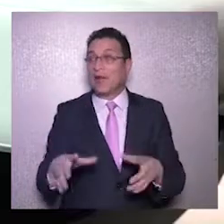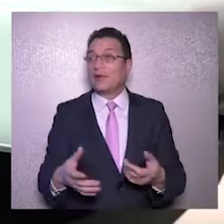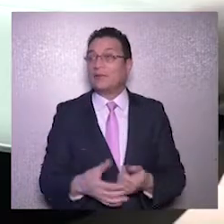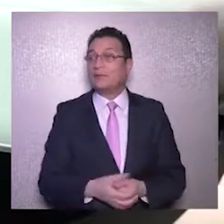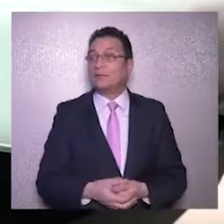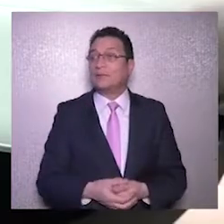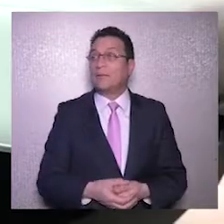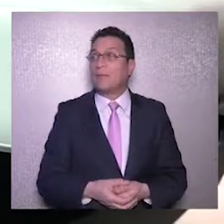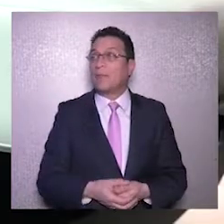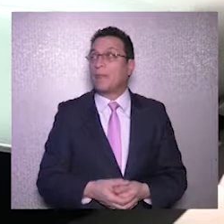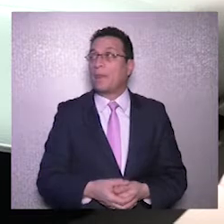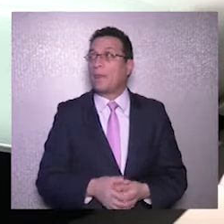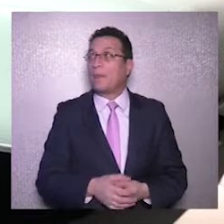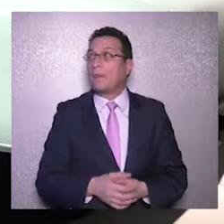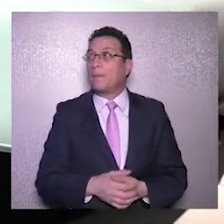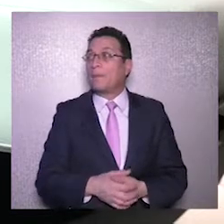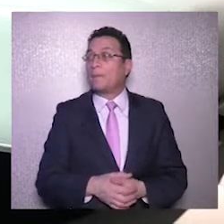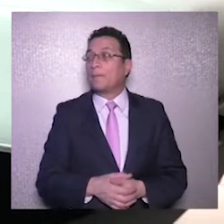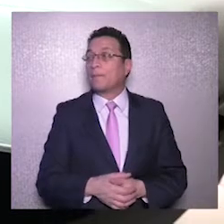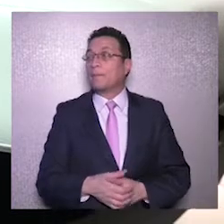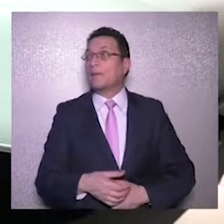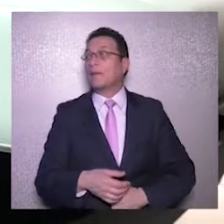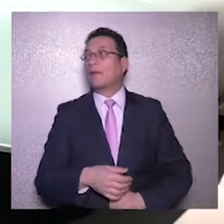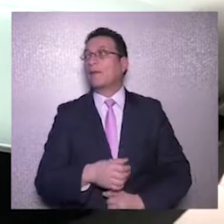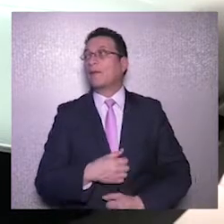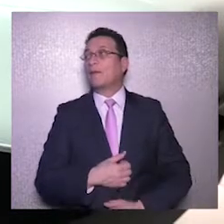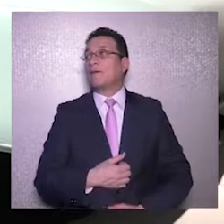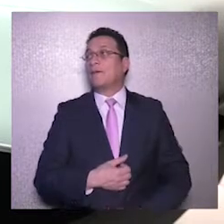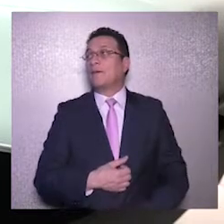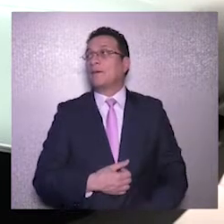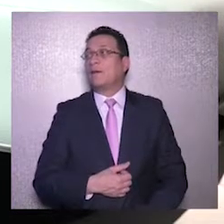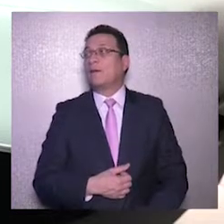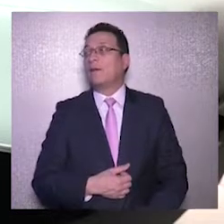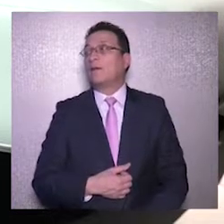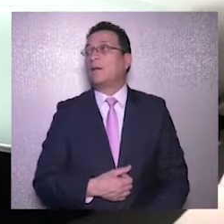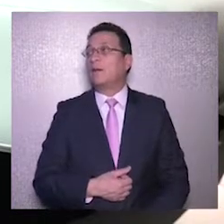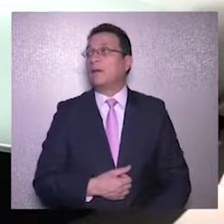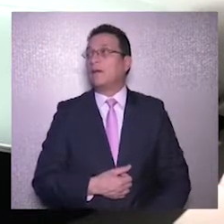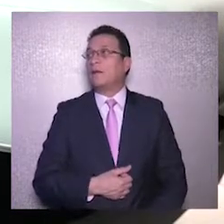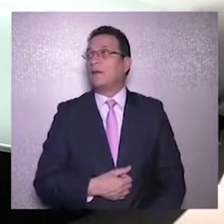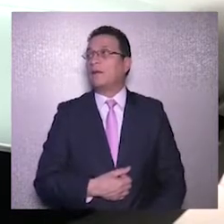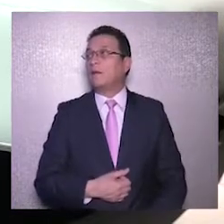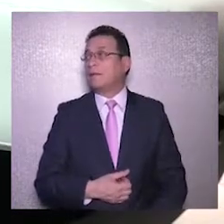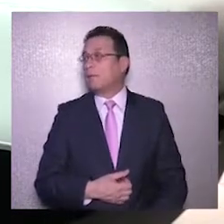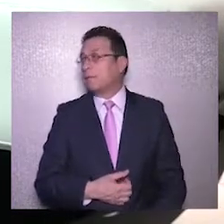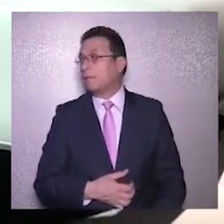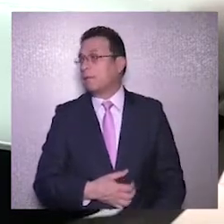pálido significa shock, vasoconstricción, agonía.